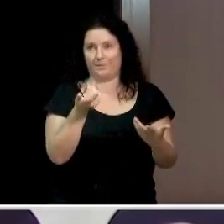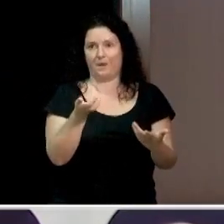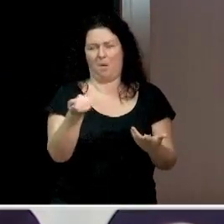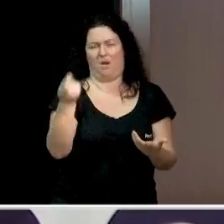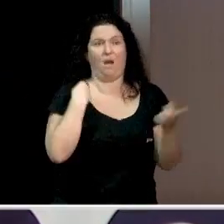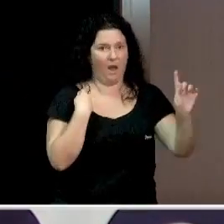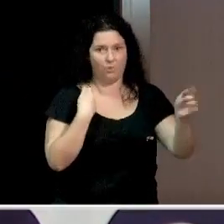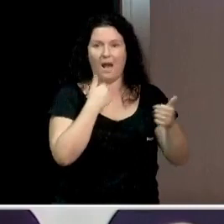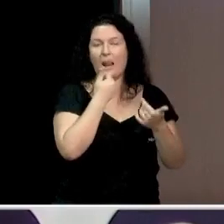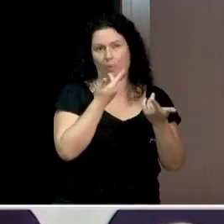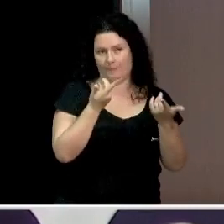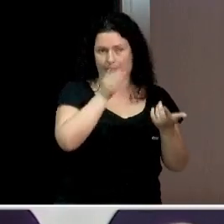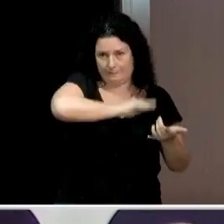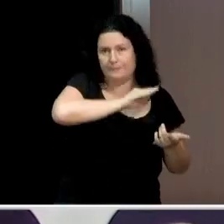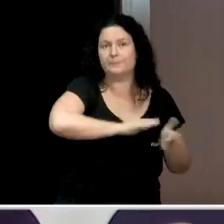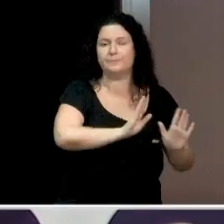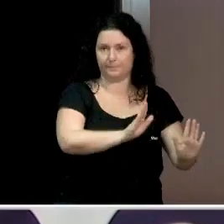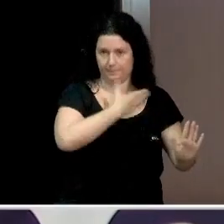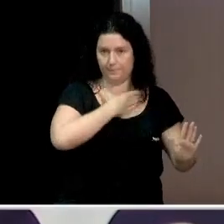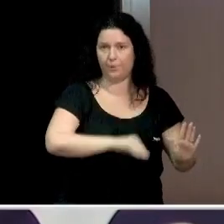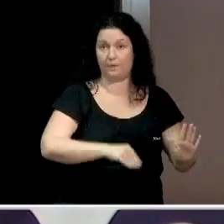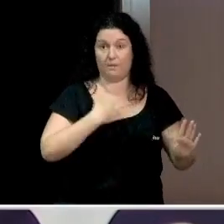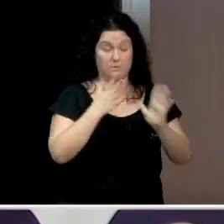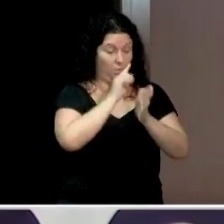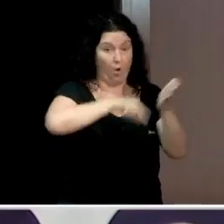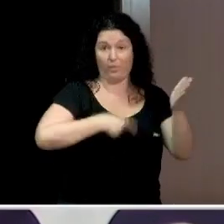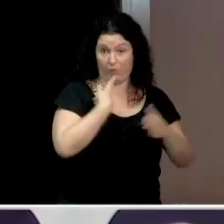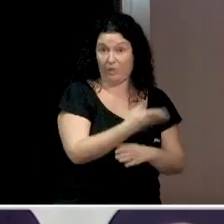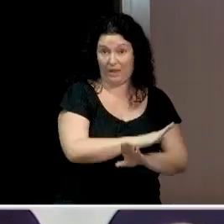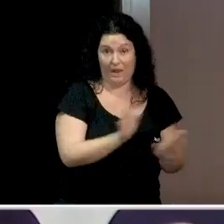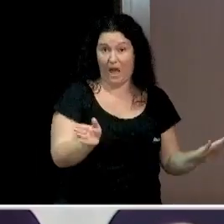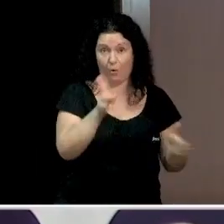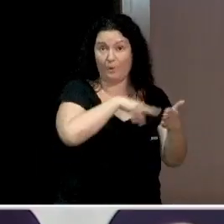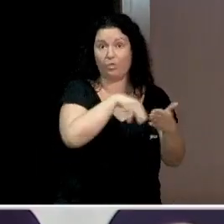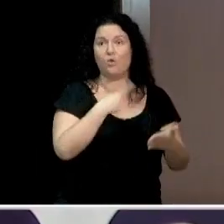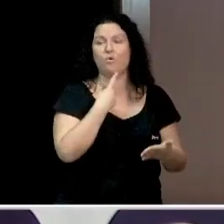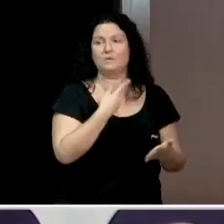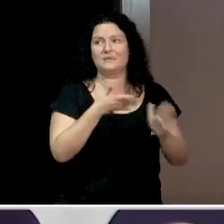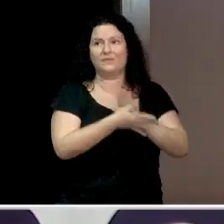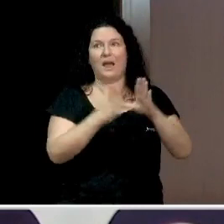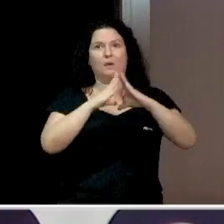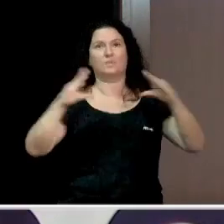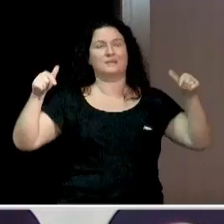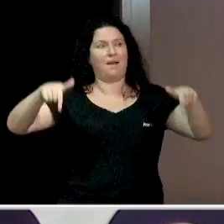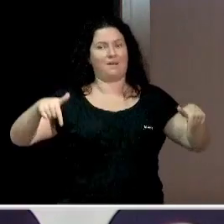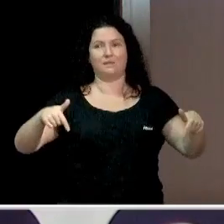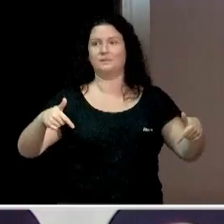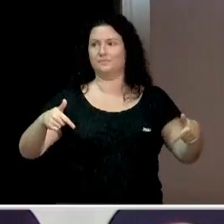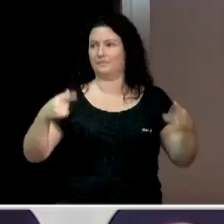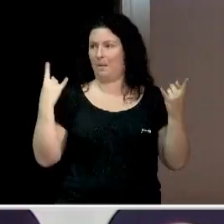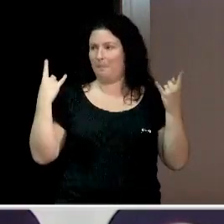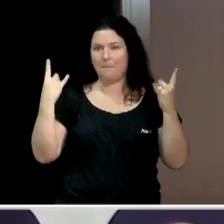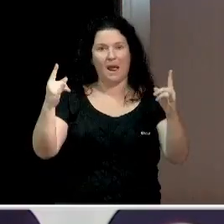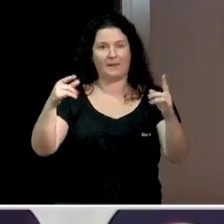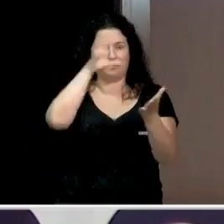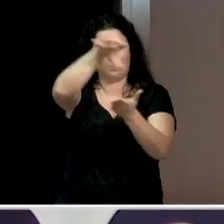como dice, bajos, a costes bajos, como dice la convención, y yo creo que estamos, las universidades, nuestros parques